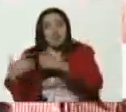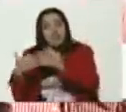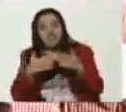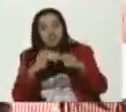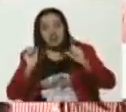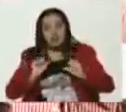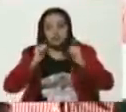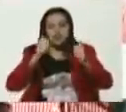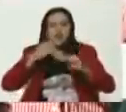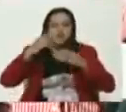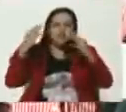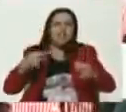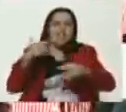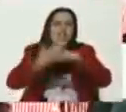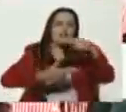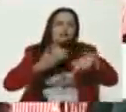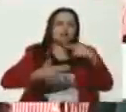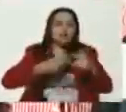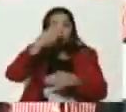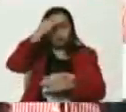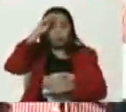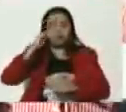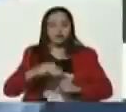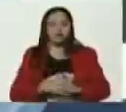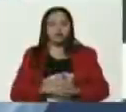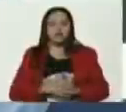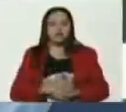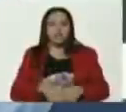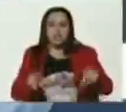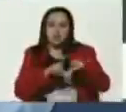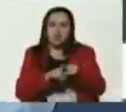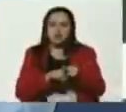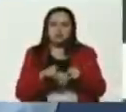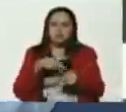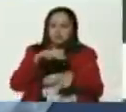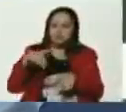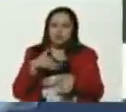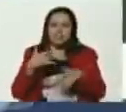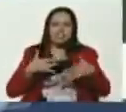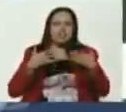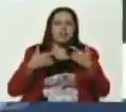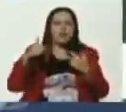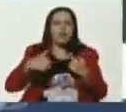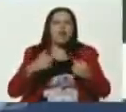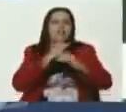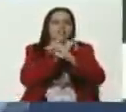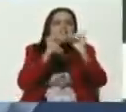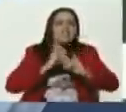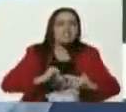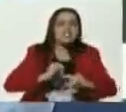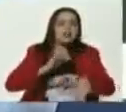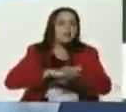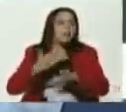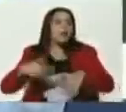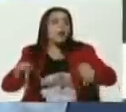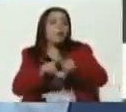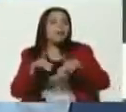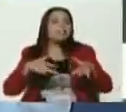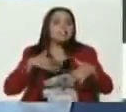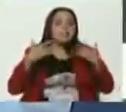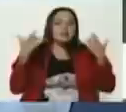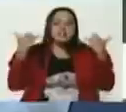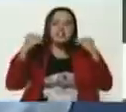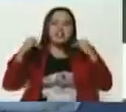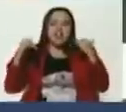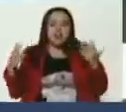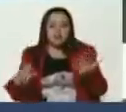inicio verdadero a la revolución cubana, nosotros nos sentimos hoy felices, porque también sentimos que estamos celebrando con el